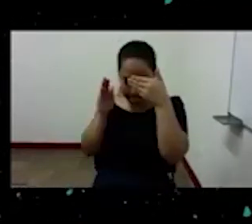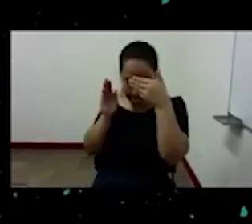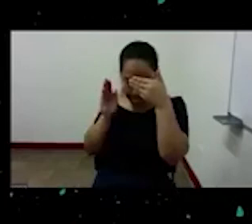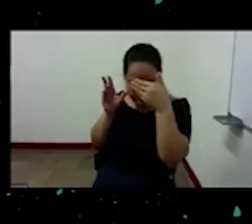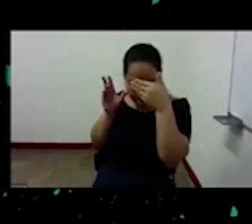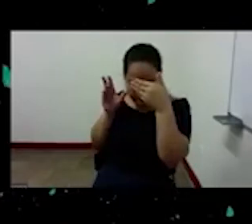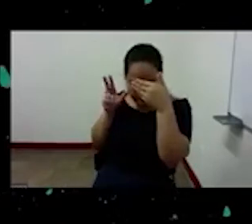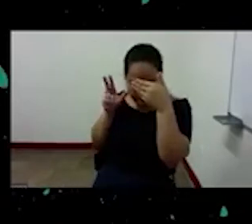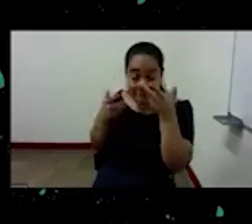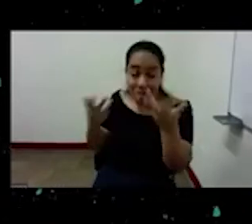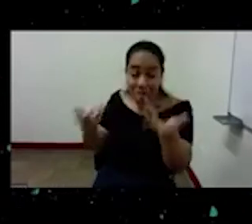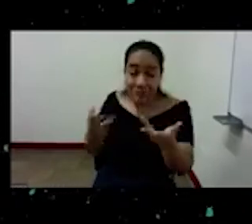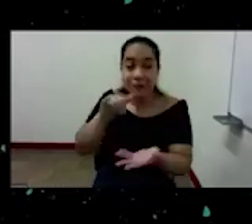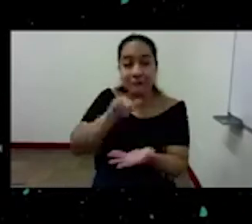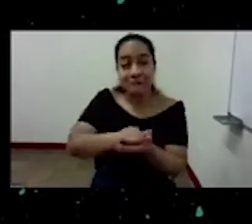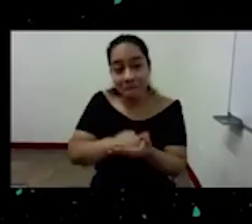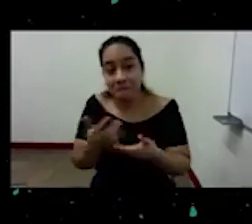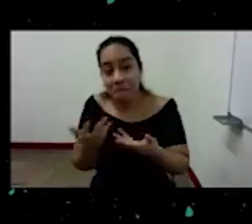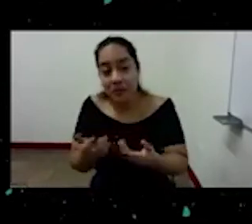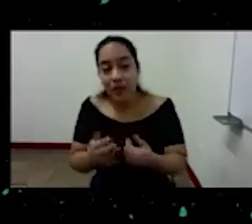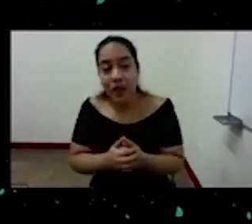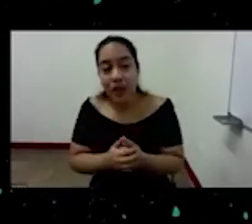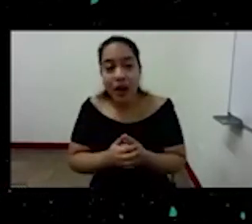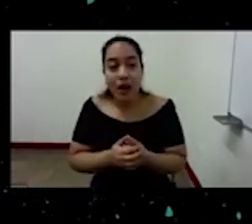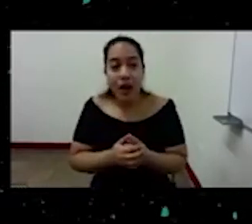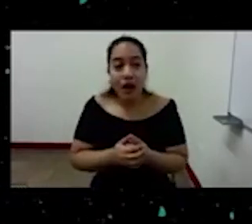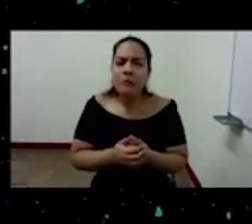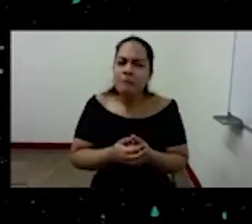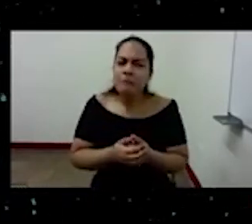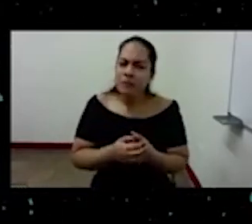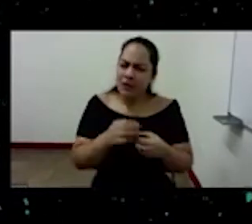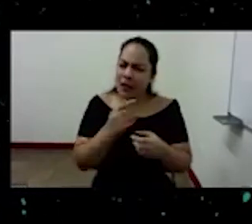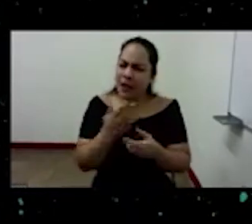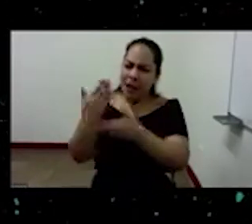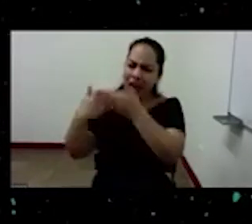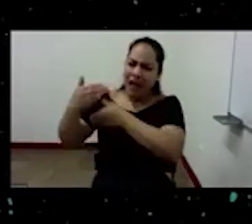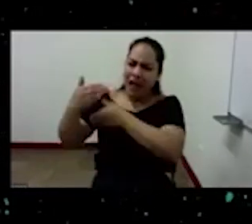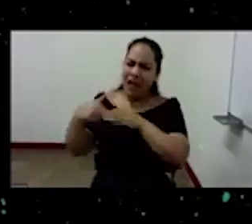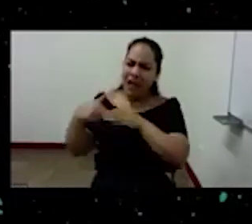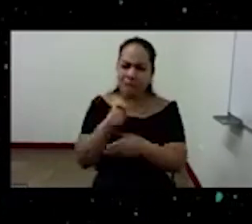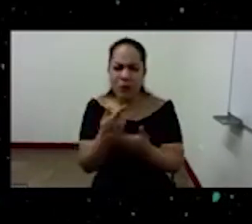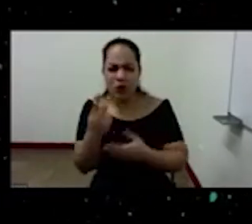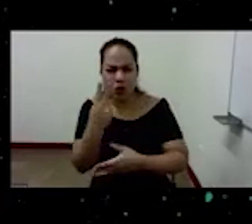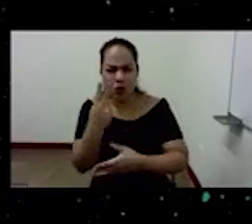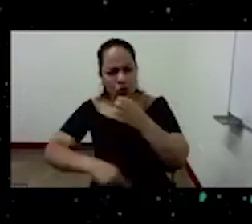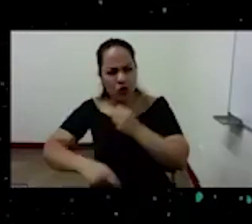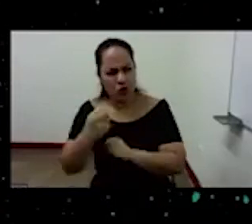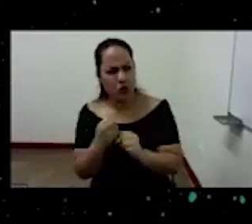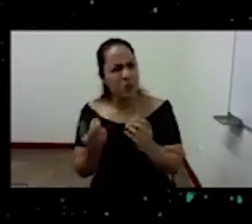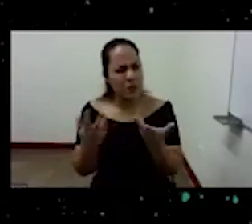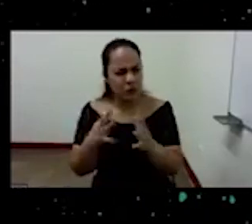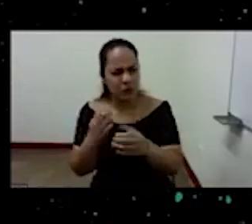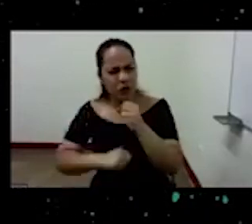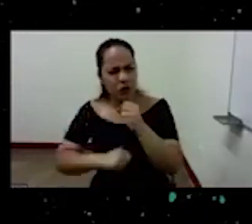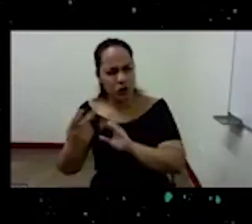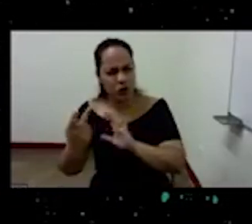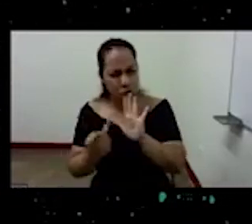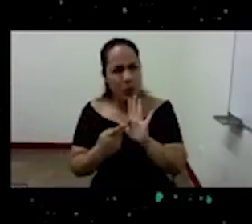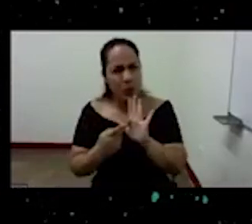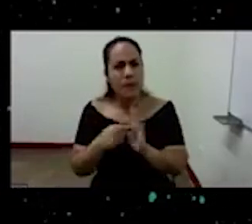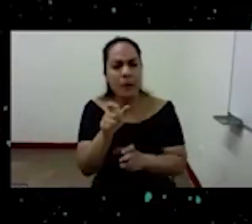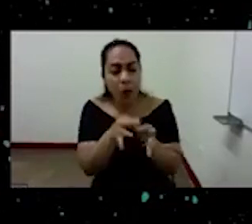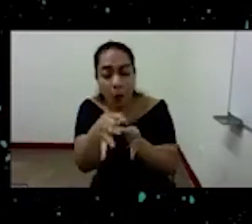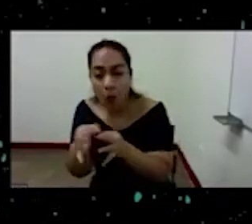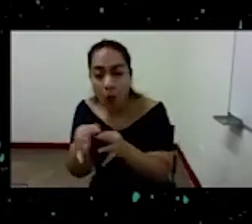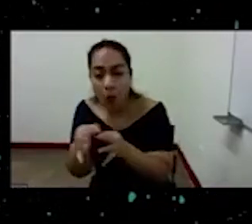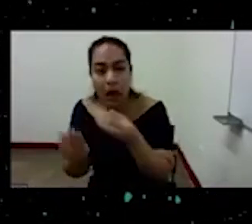Pues bien, hay mucho que decir porque antes de nuestros 2000 años de logos, los pueblos no hicieron otra cosa que